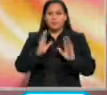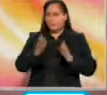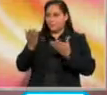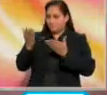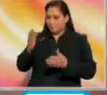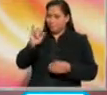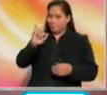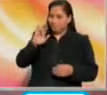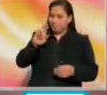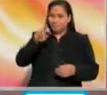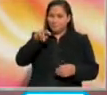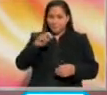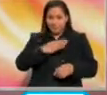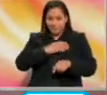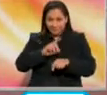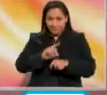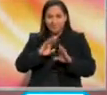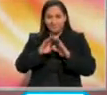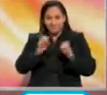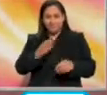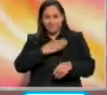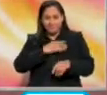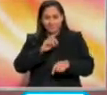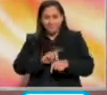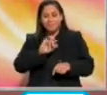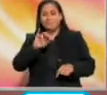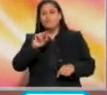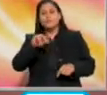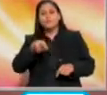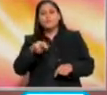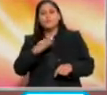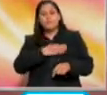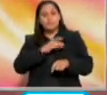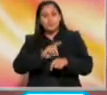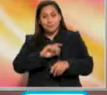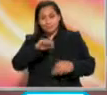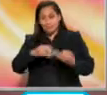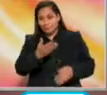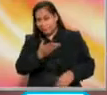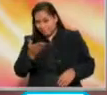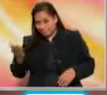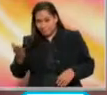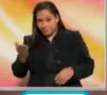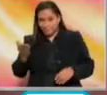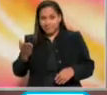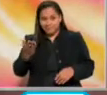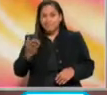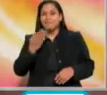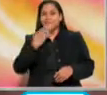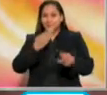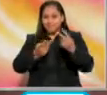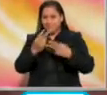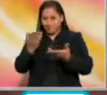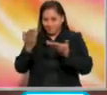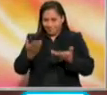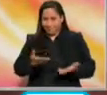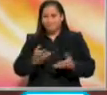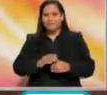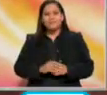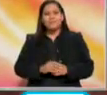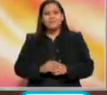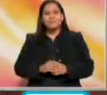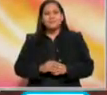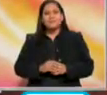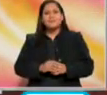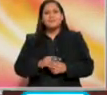Ya está con nosotros Irene, buenos días, ¿cómo te va? Buenos días, Juan. Buenos días a todos. Buenos días, Irene. bienvenida. Buenos días. Oye, pues, ¿Qué preguntan